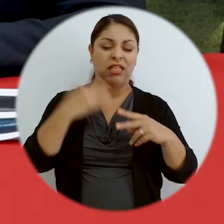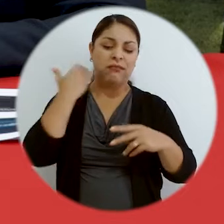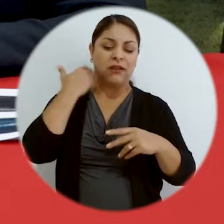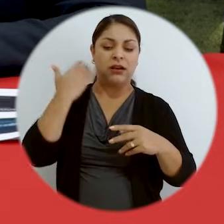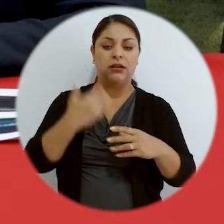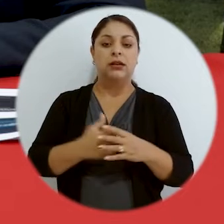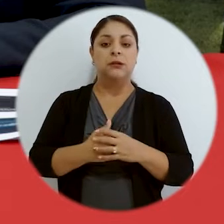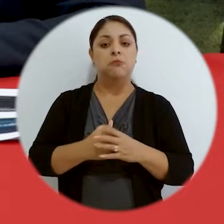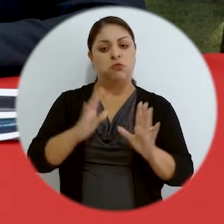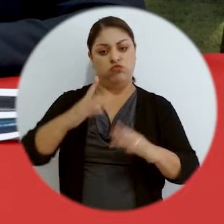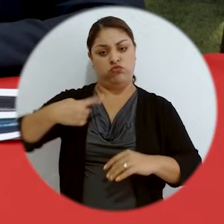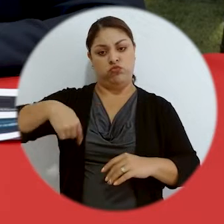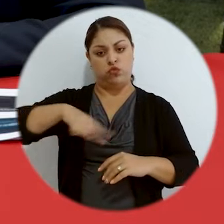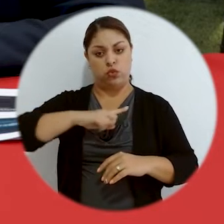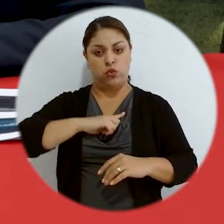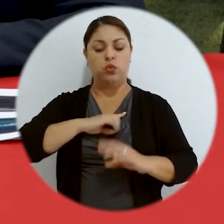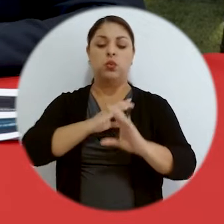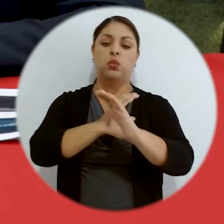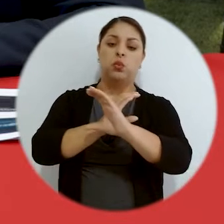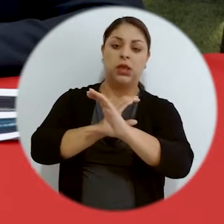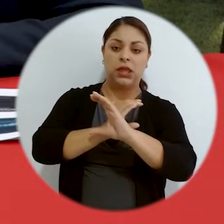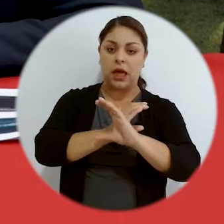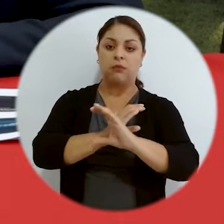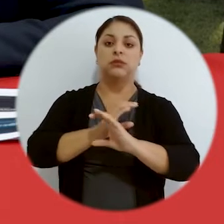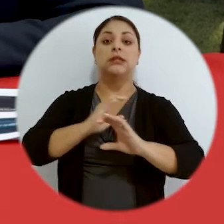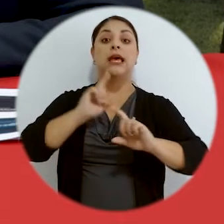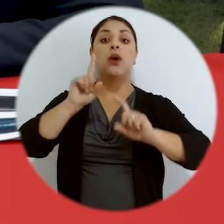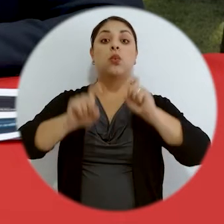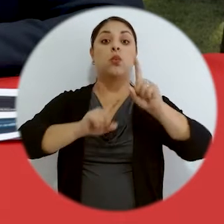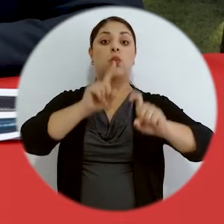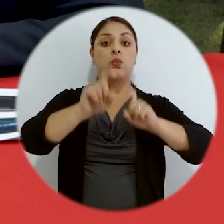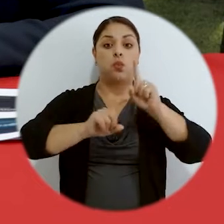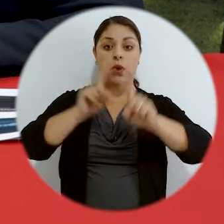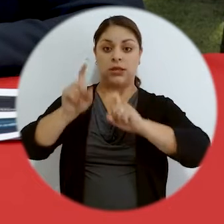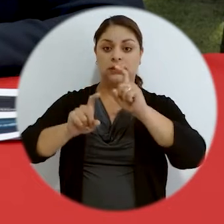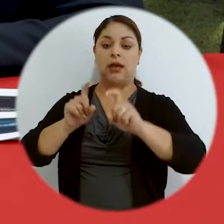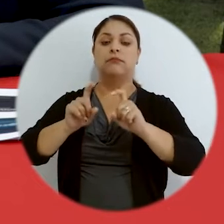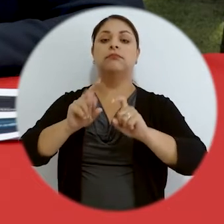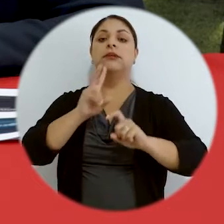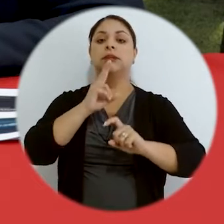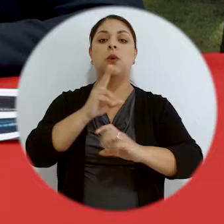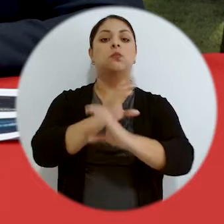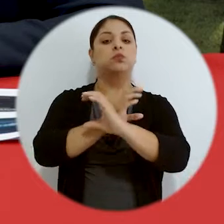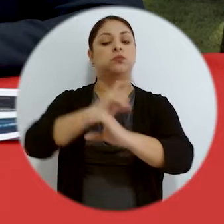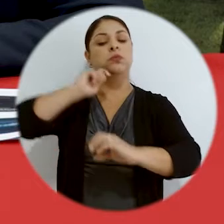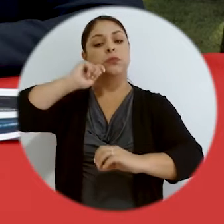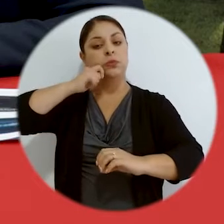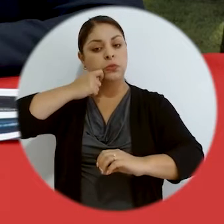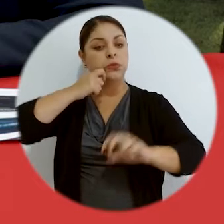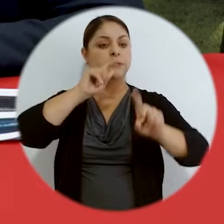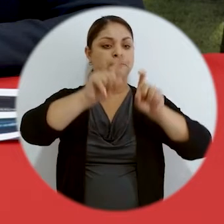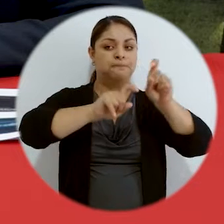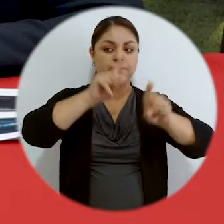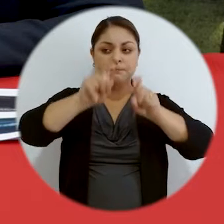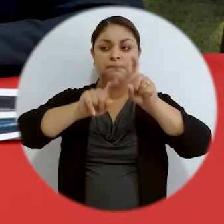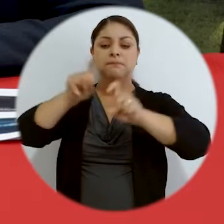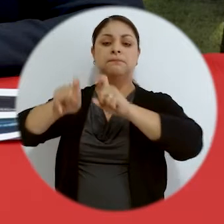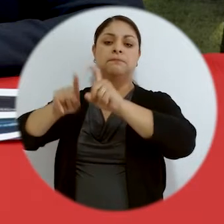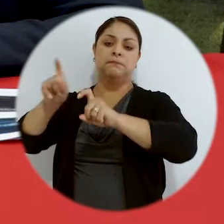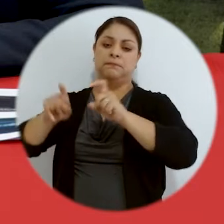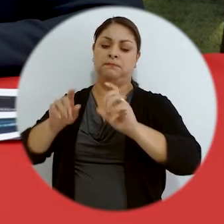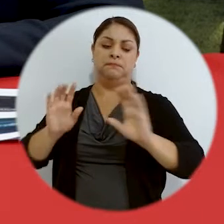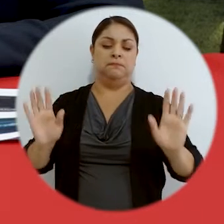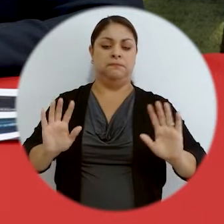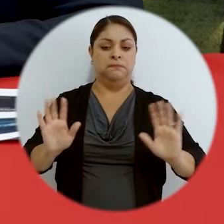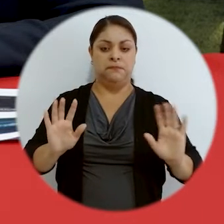así? Bueno, nosotros nos cuidamos, es una encuesta que fue elaborada con muchísimo cuidado por parte de